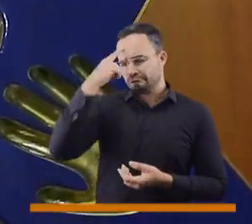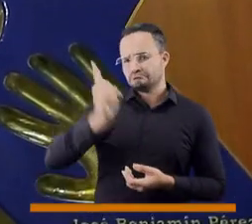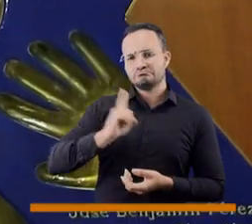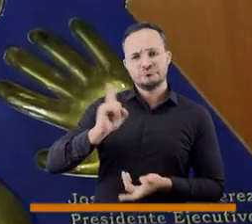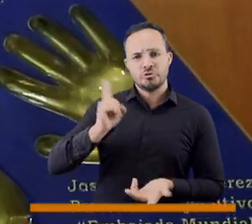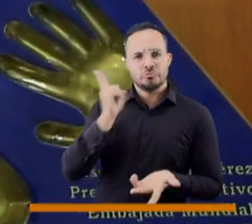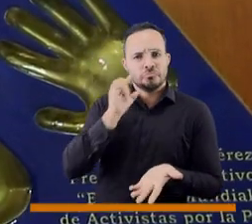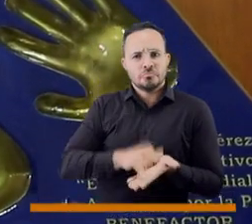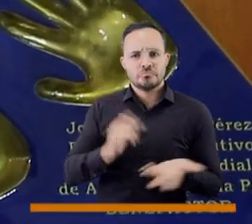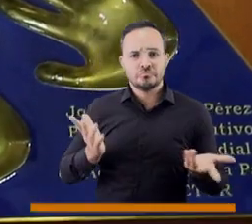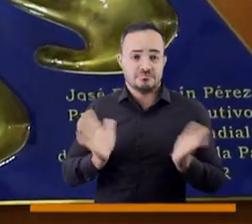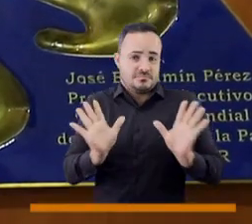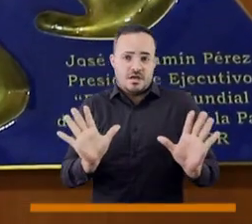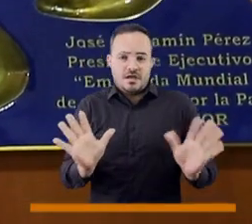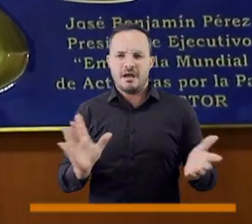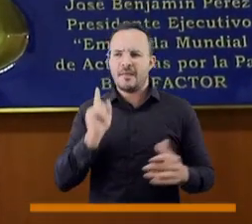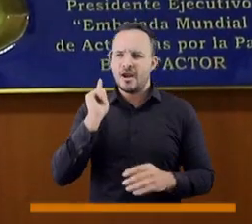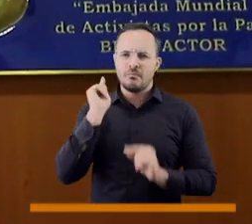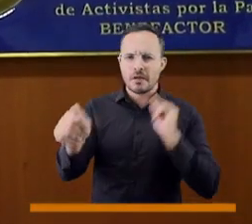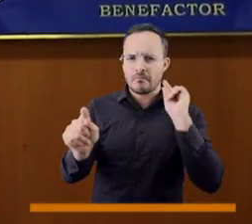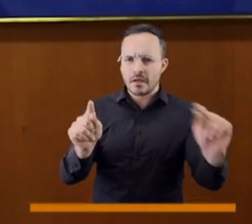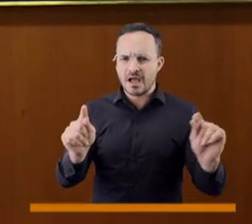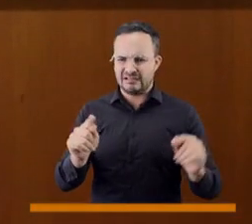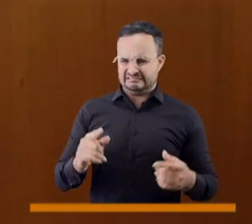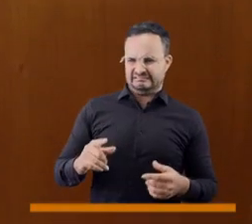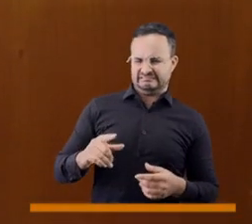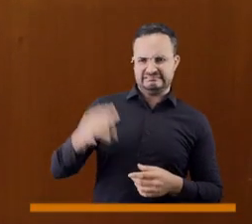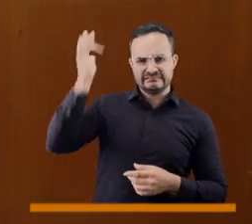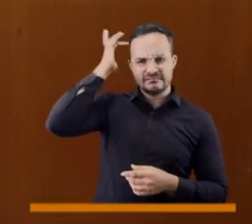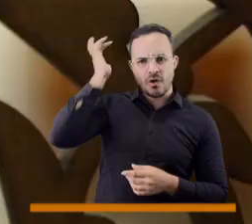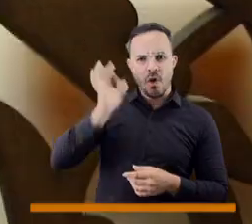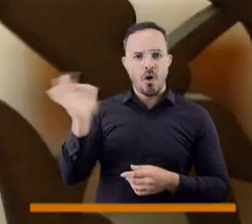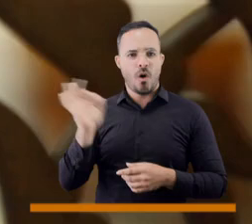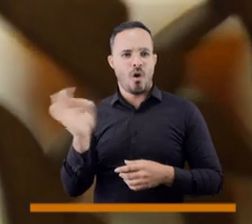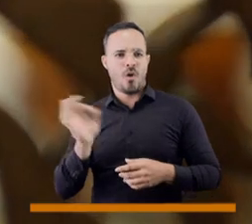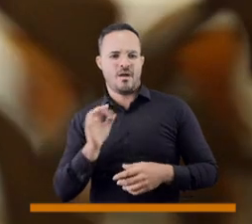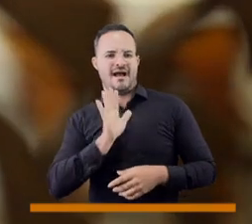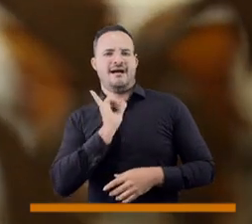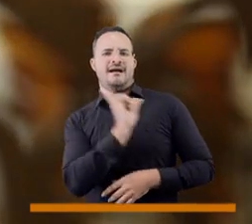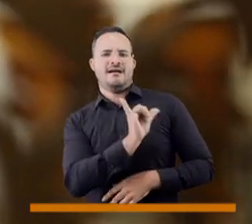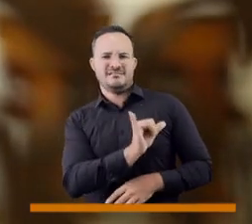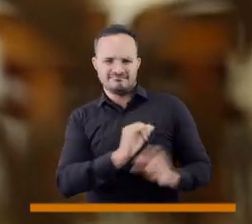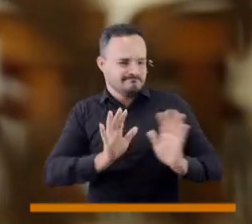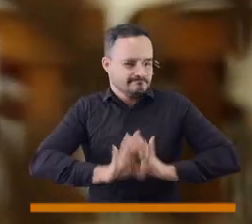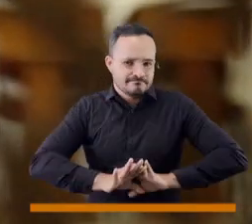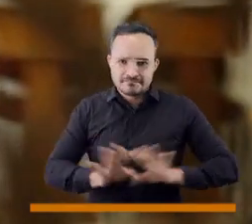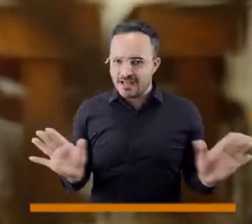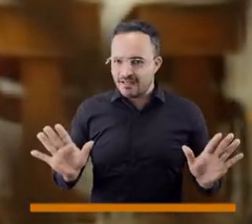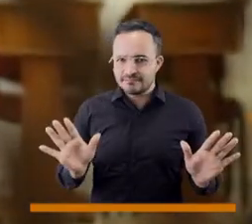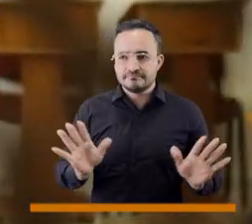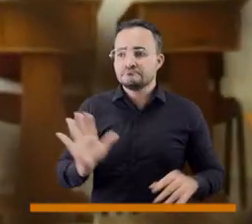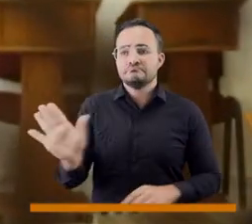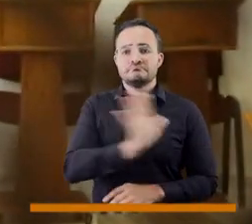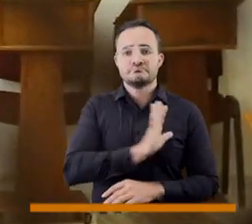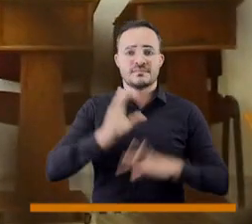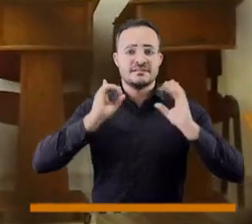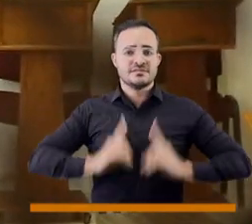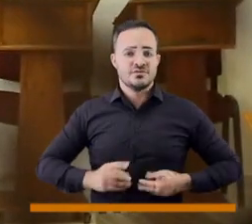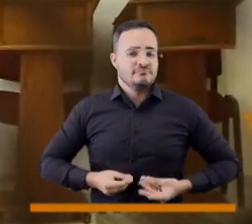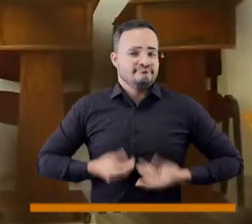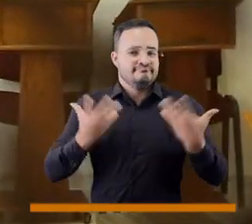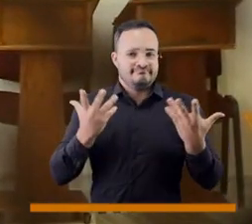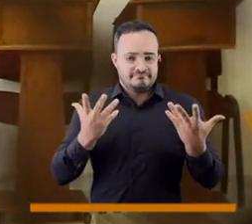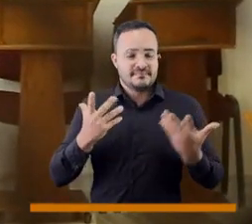personas por algún credo en especial, que no se señale, que no se juzgue, porque las personas exteriorizan sus creencias. Y